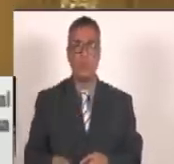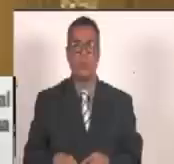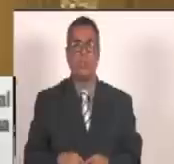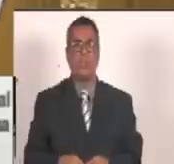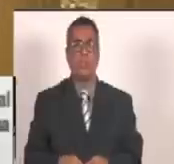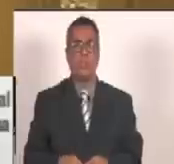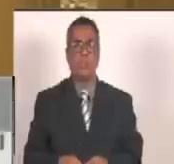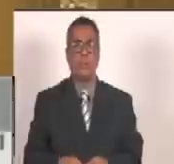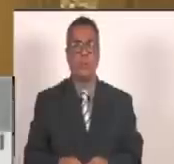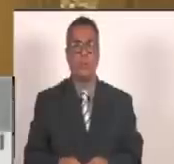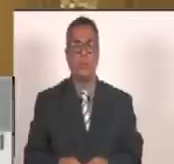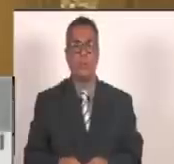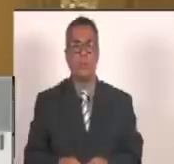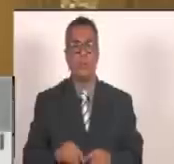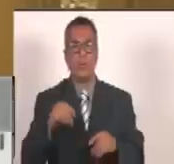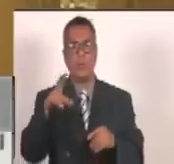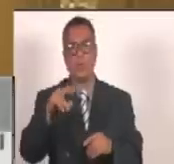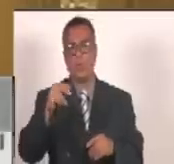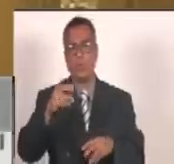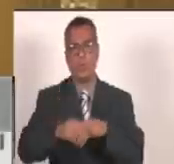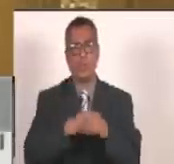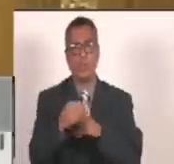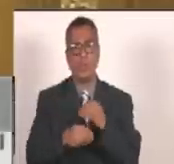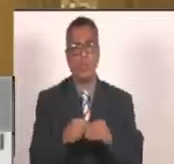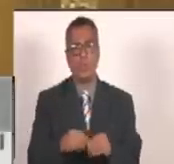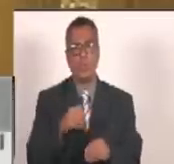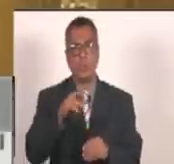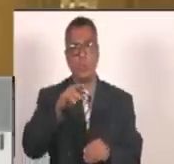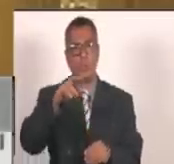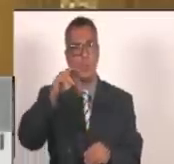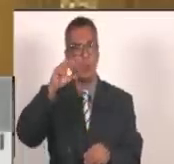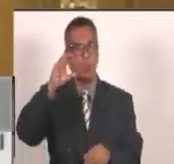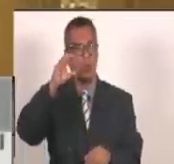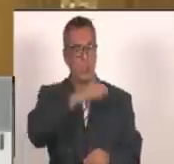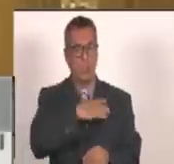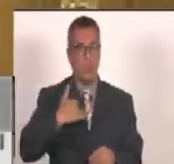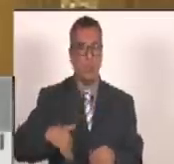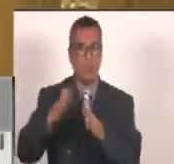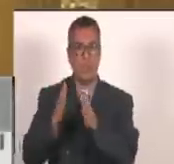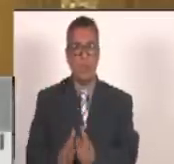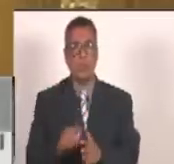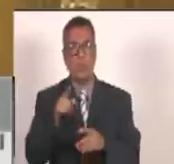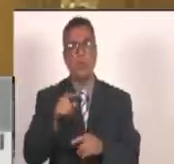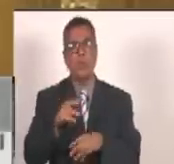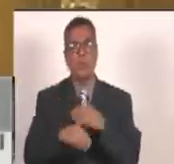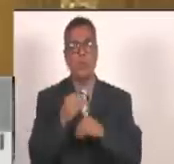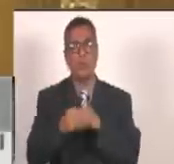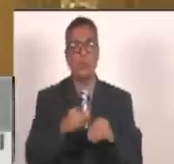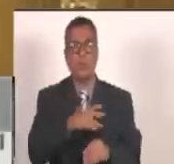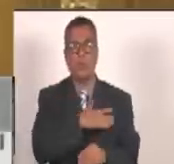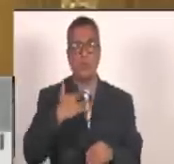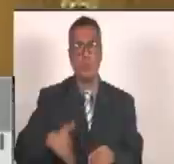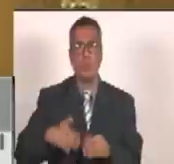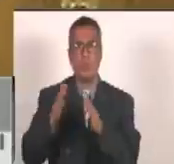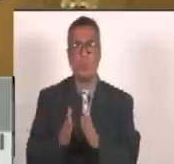que son chinos, y no son otra cosa que chinos. Los chinos, lo que son chinos.